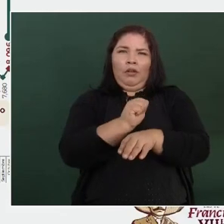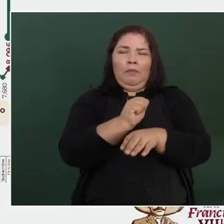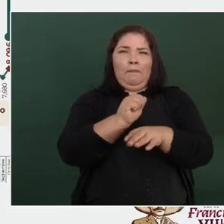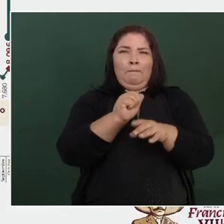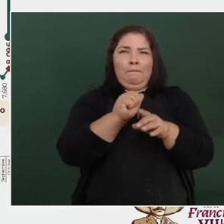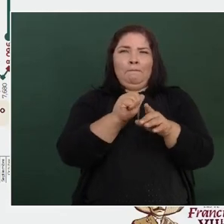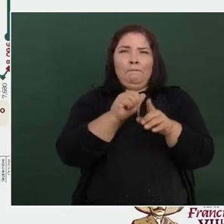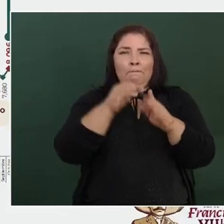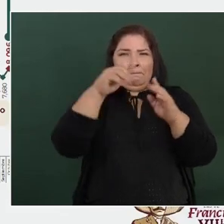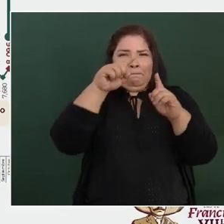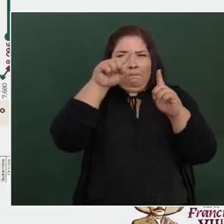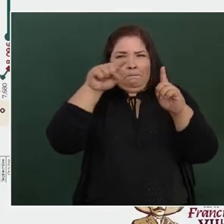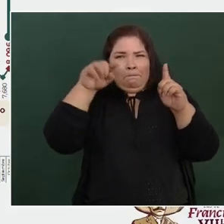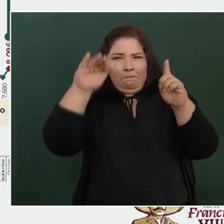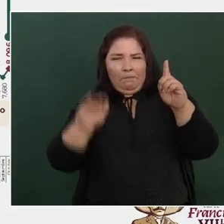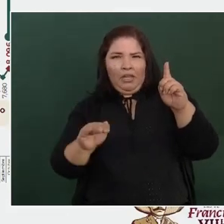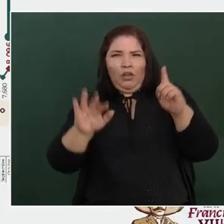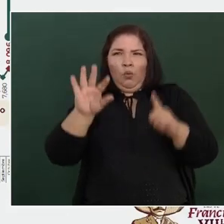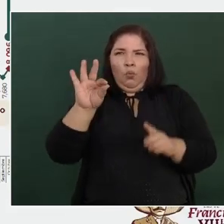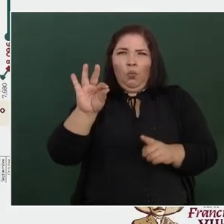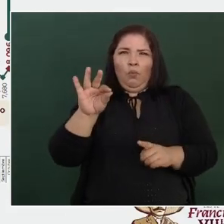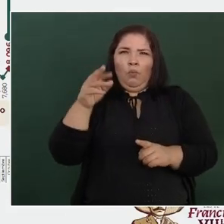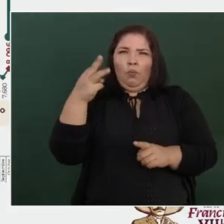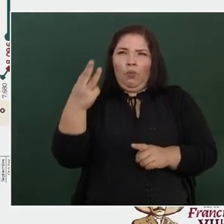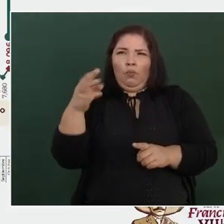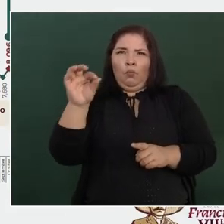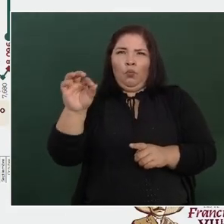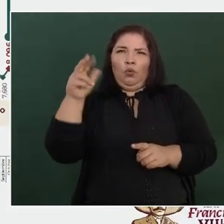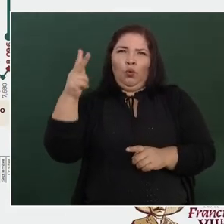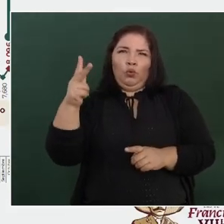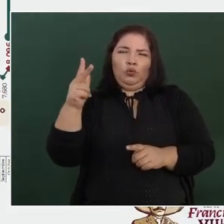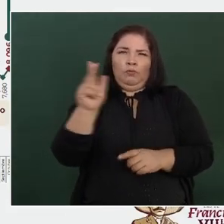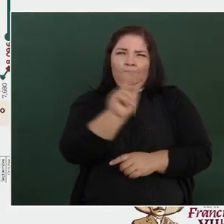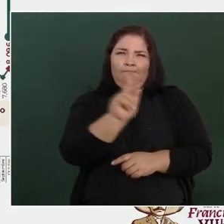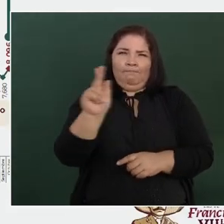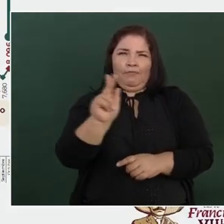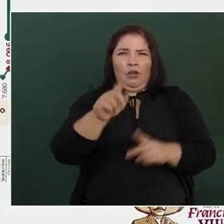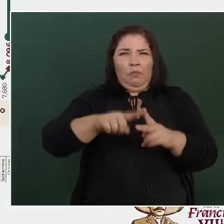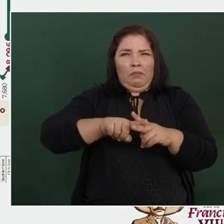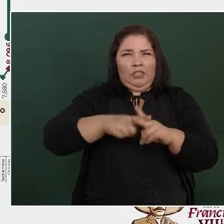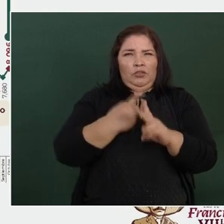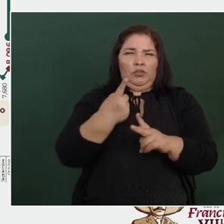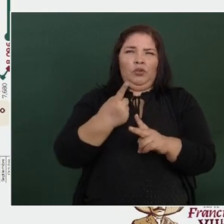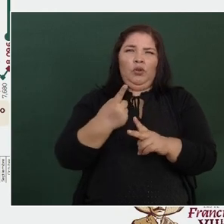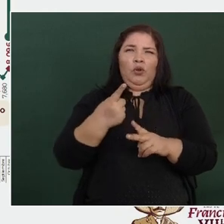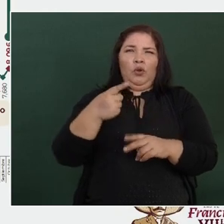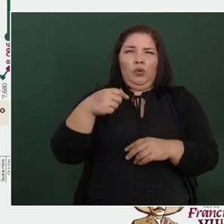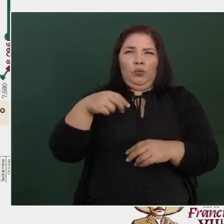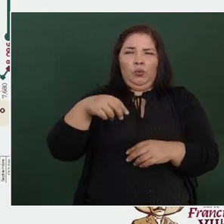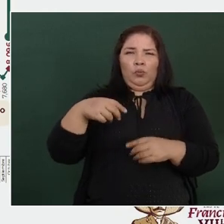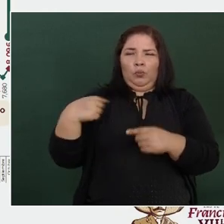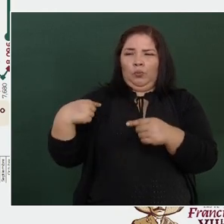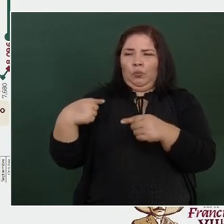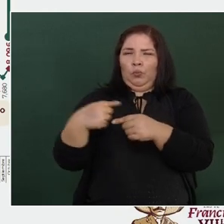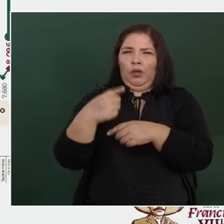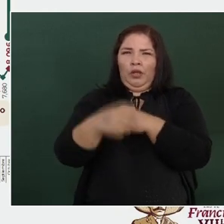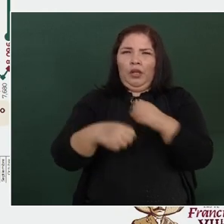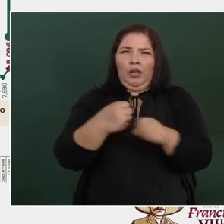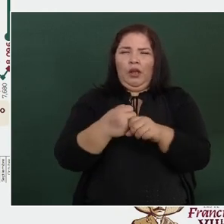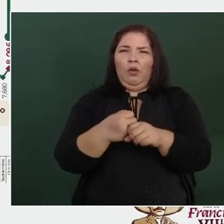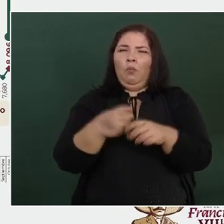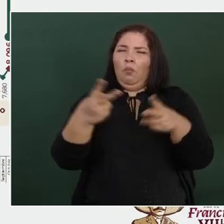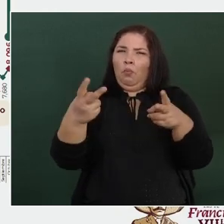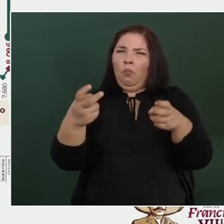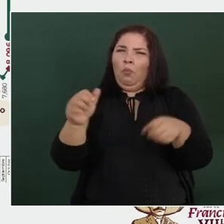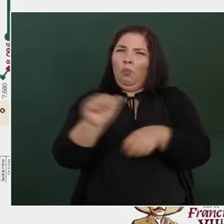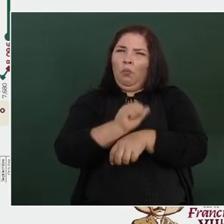tiene una reducción de 43.8 respecto al inicio de la administración. Aquí ha venido el robo de